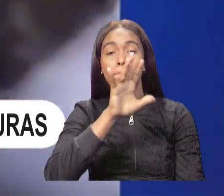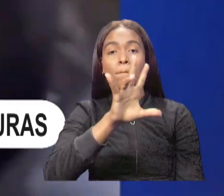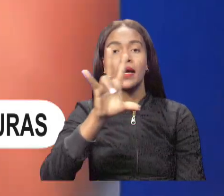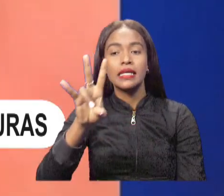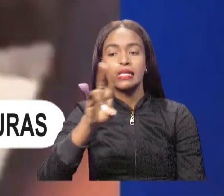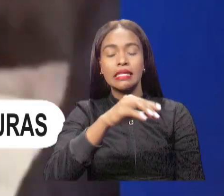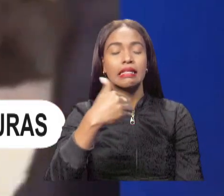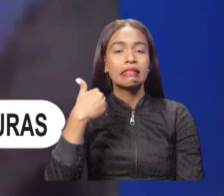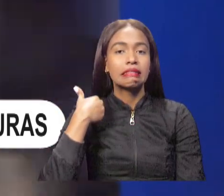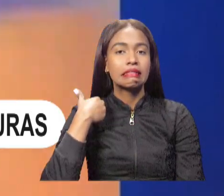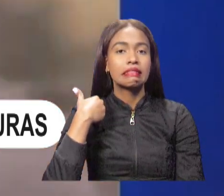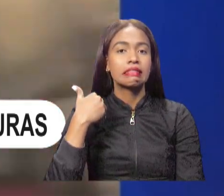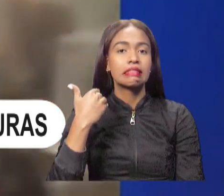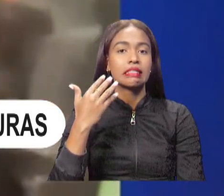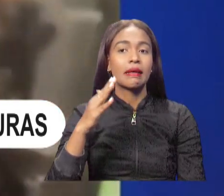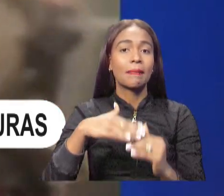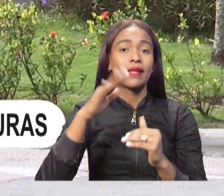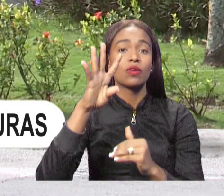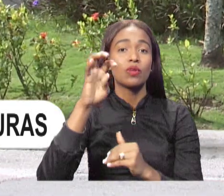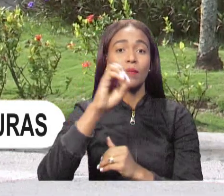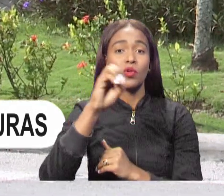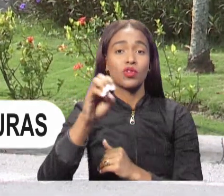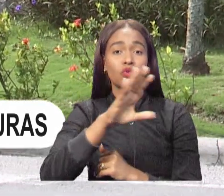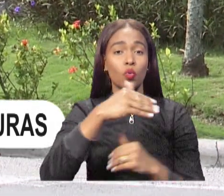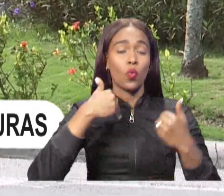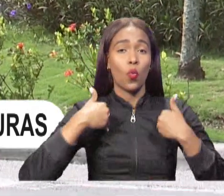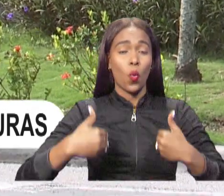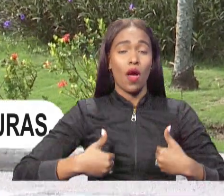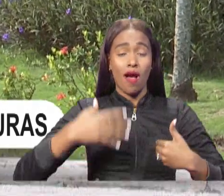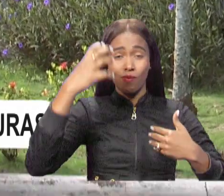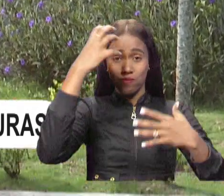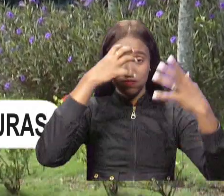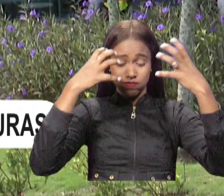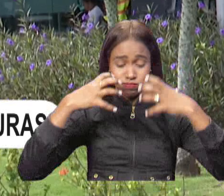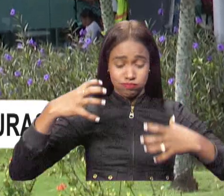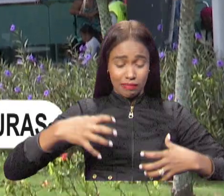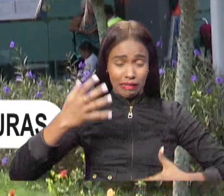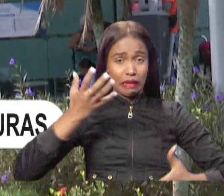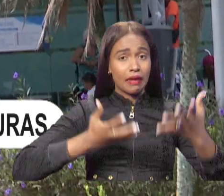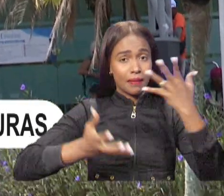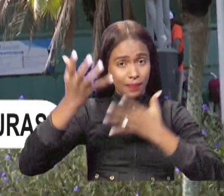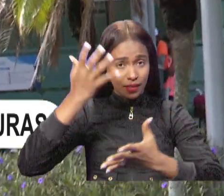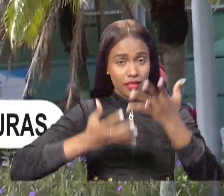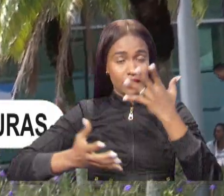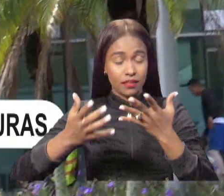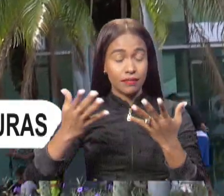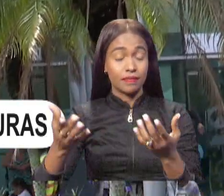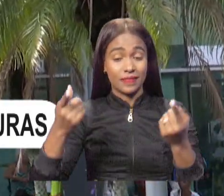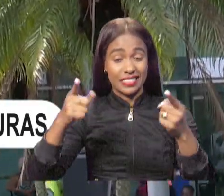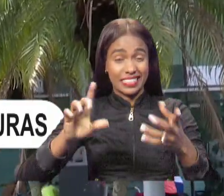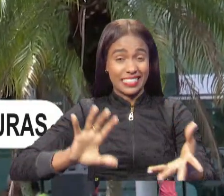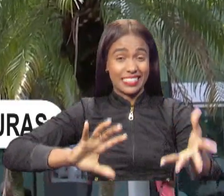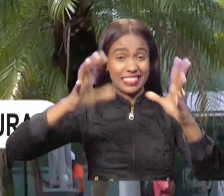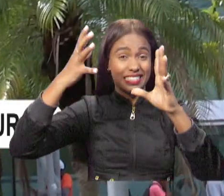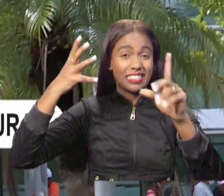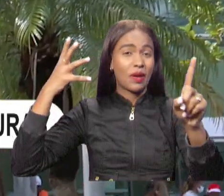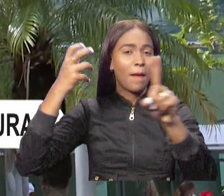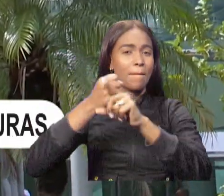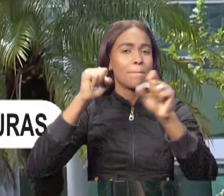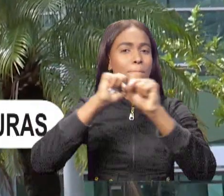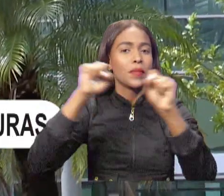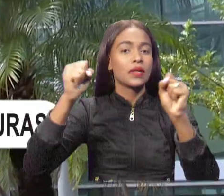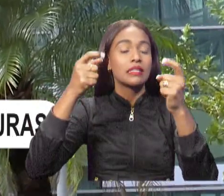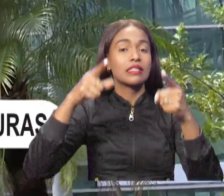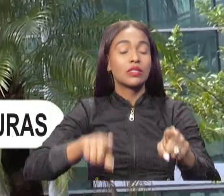quien tiene más de 40% de su superficie corporal quemada. En el siniestro, es bueno recordar que resultaron